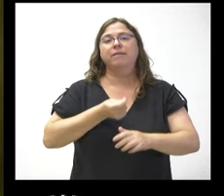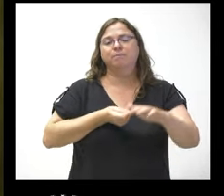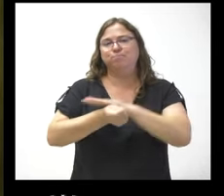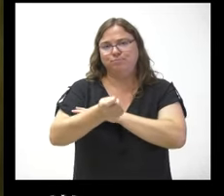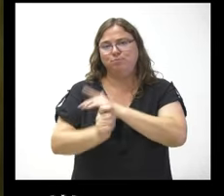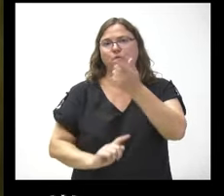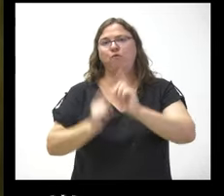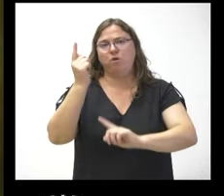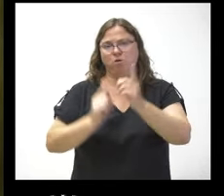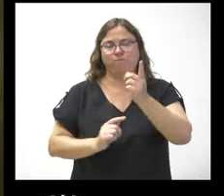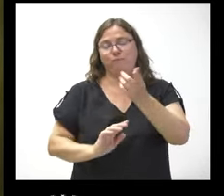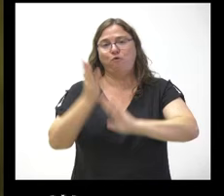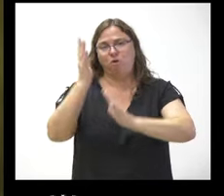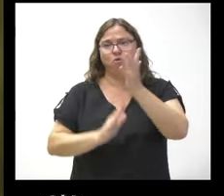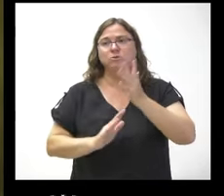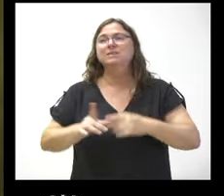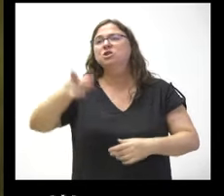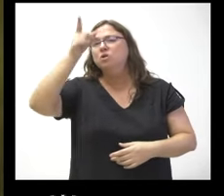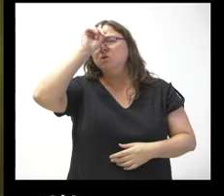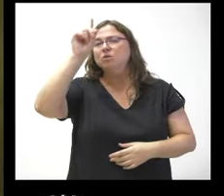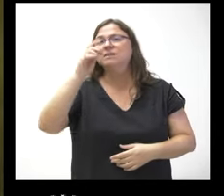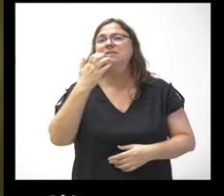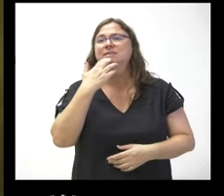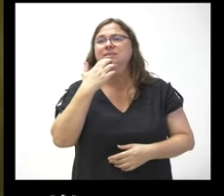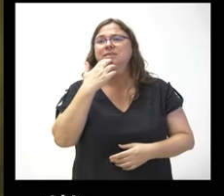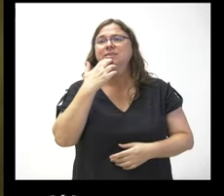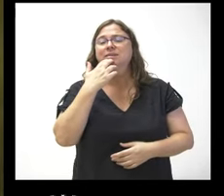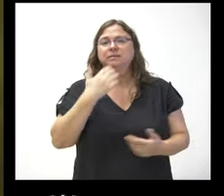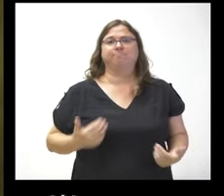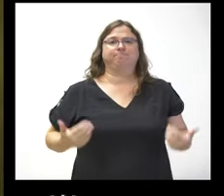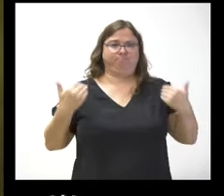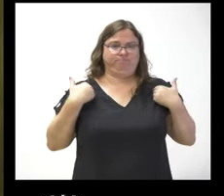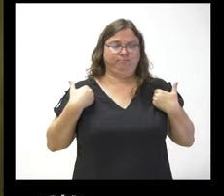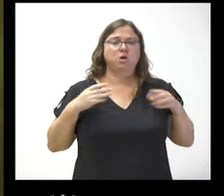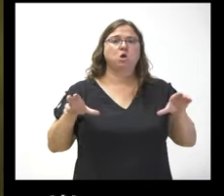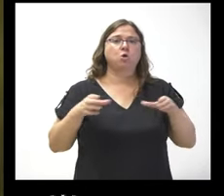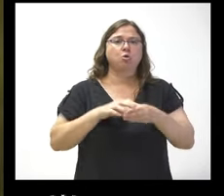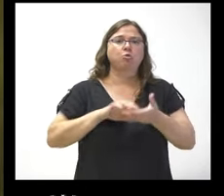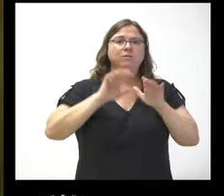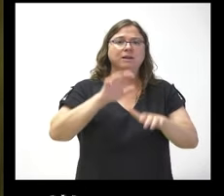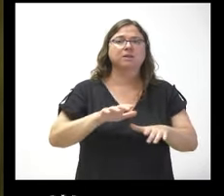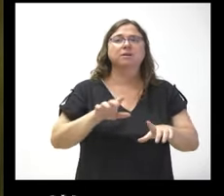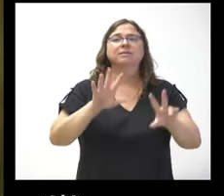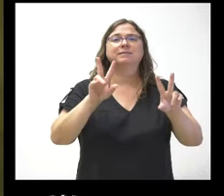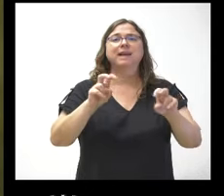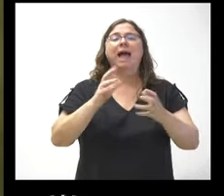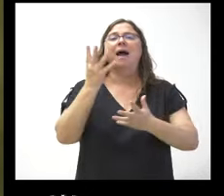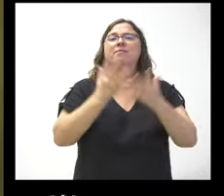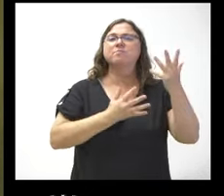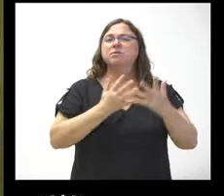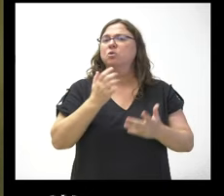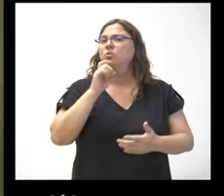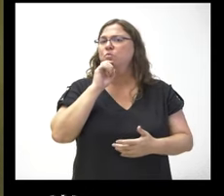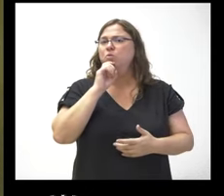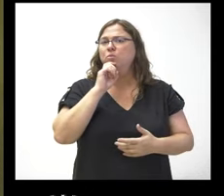el foco del origen de este incendio yo no sé desde el punto de vista que le competa a la junta de Castilla León básicamente el punto de vista administrativo Cuáles han